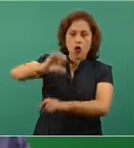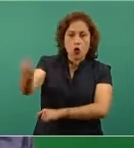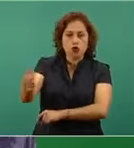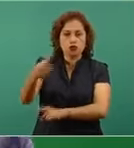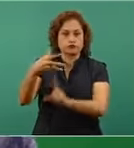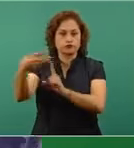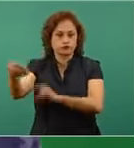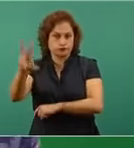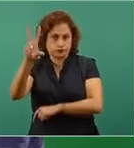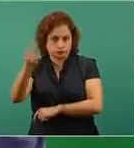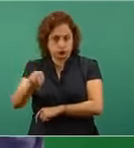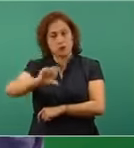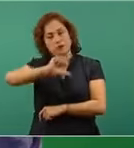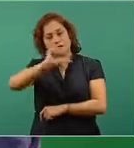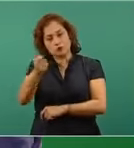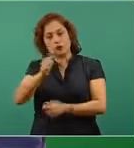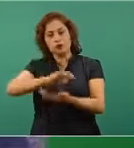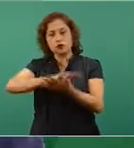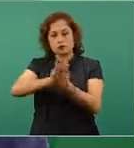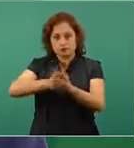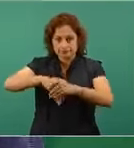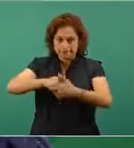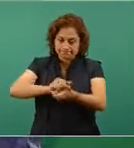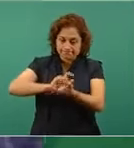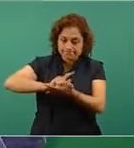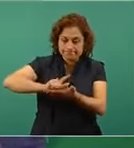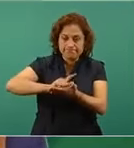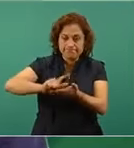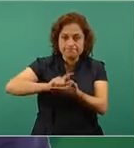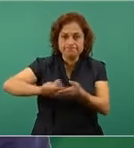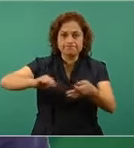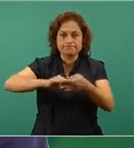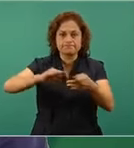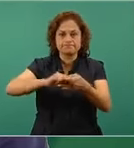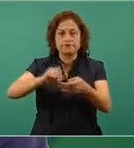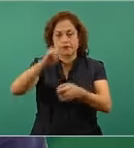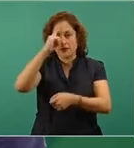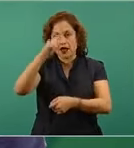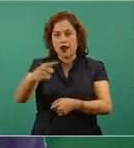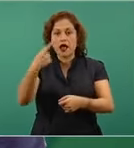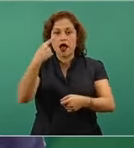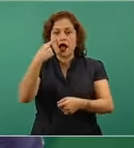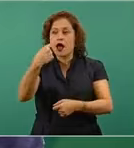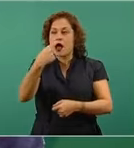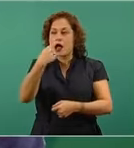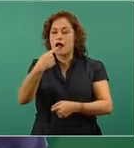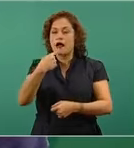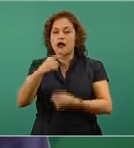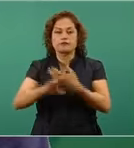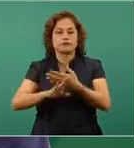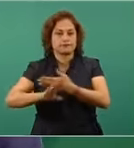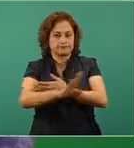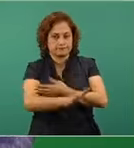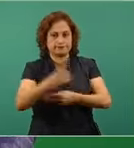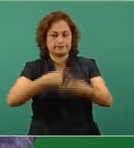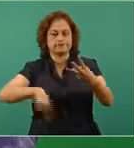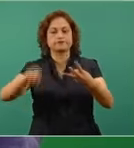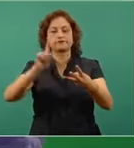manos para evitar la transmisión por fuente directa hacia los ojos, nariz y boca. El estornudo de